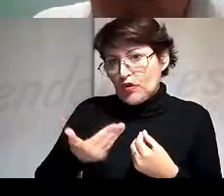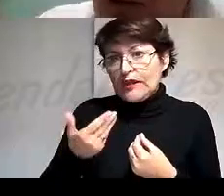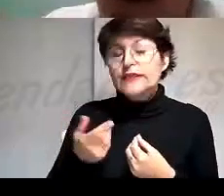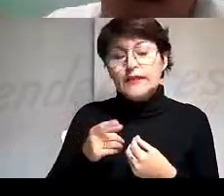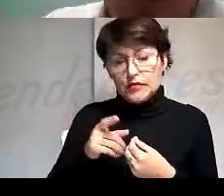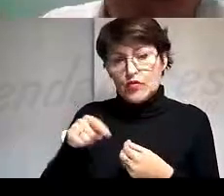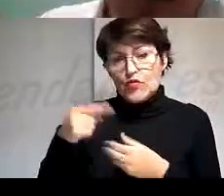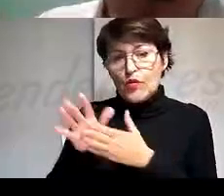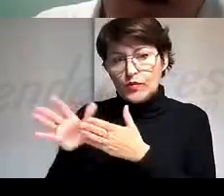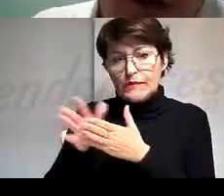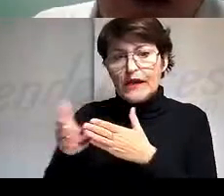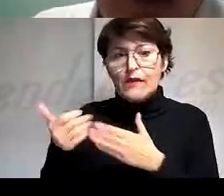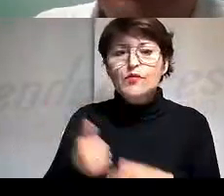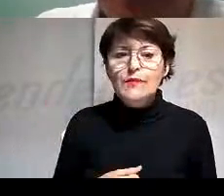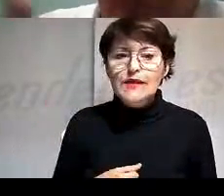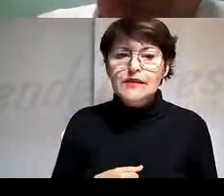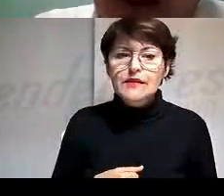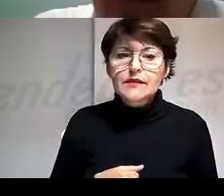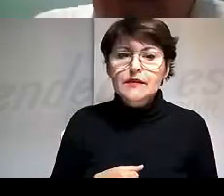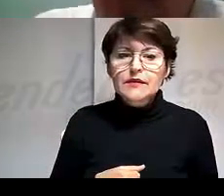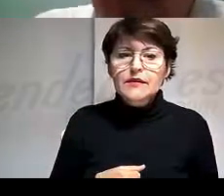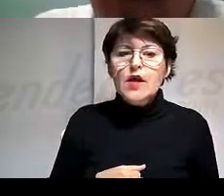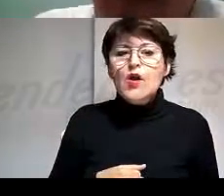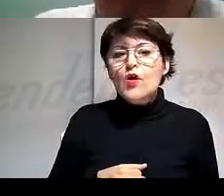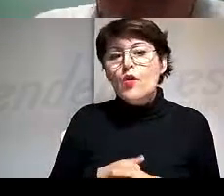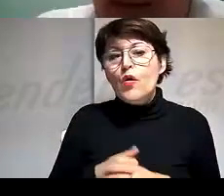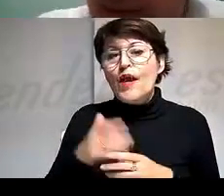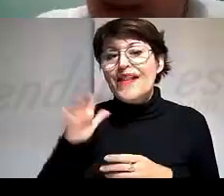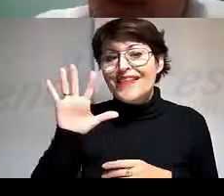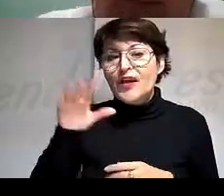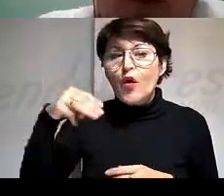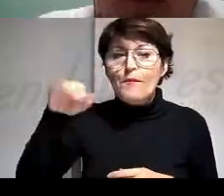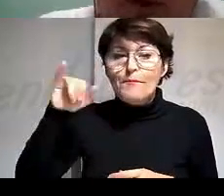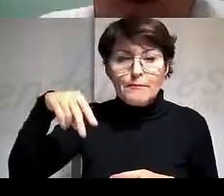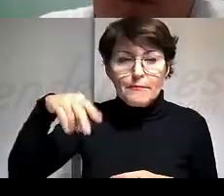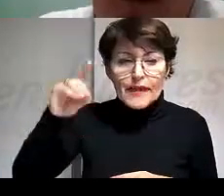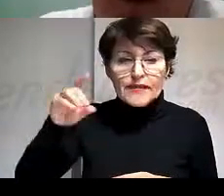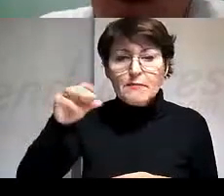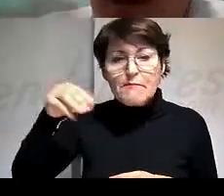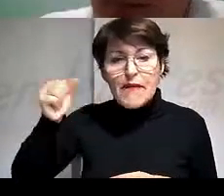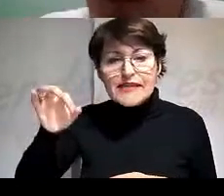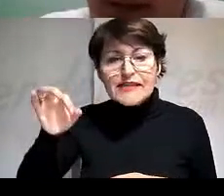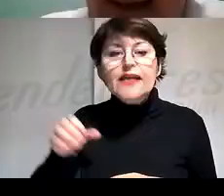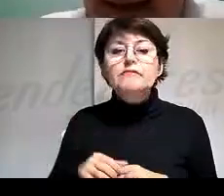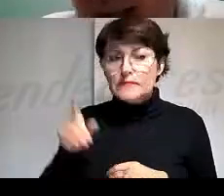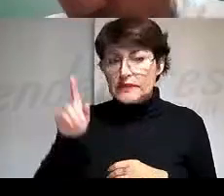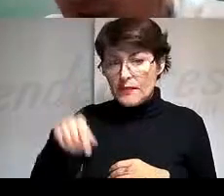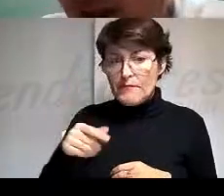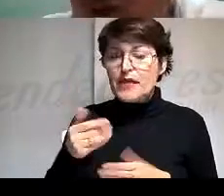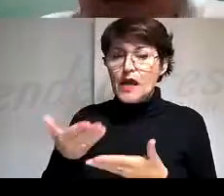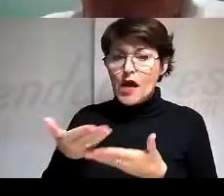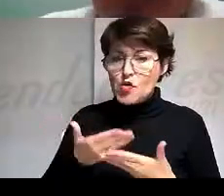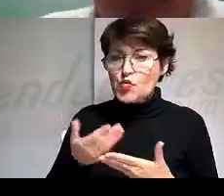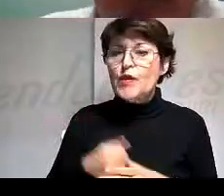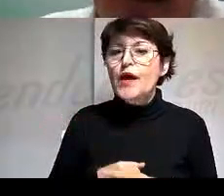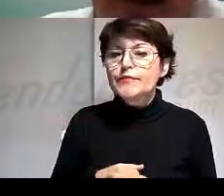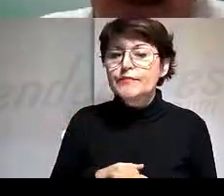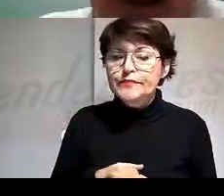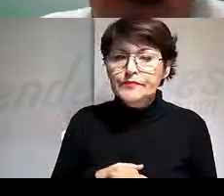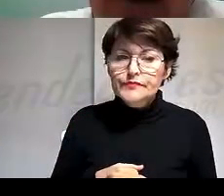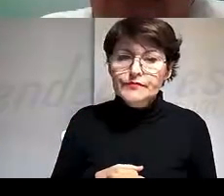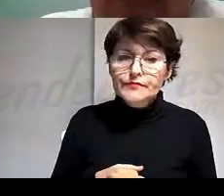la fisiología de varios órganos. El MindMaster Stream, también revisaremos un poco su composición y veremos en qué puede resultar